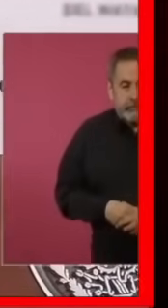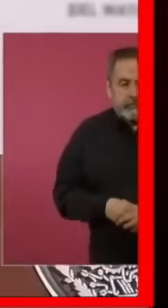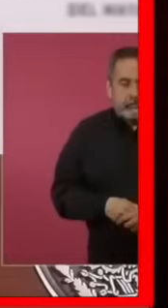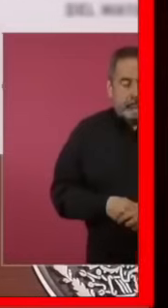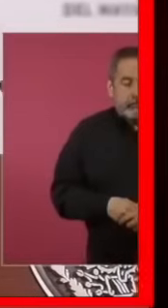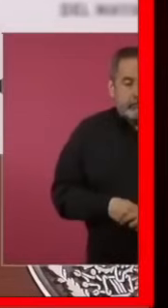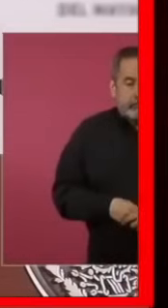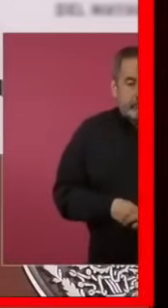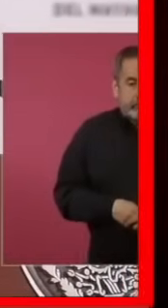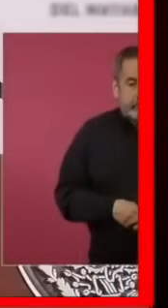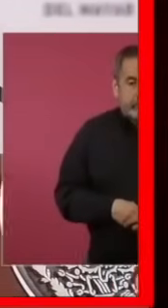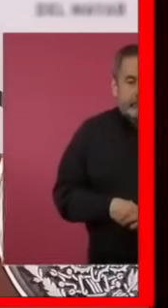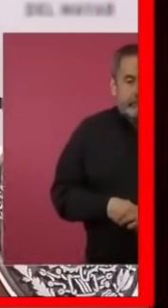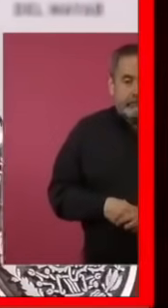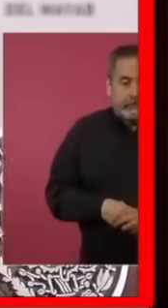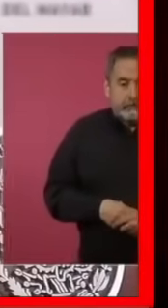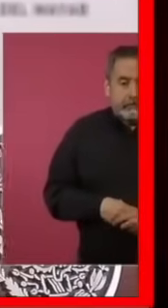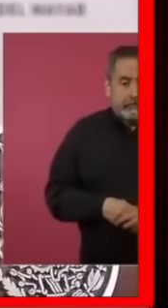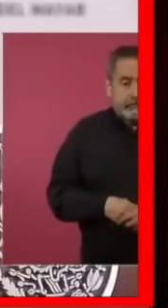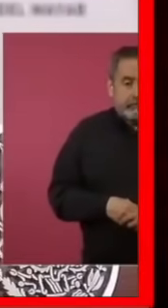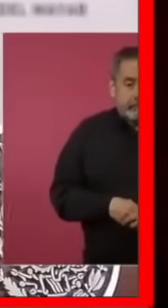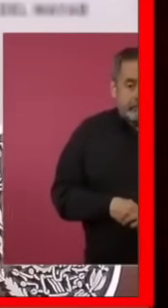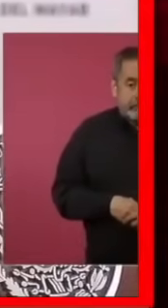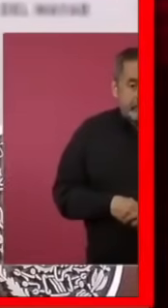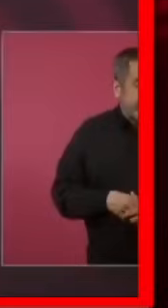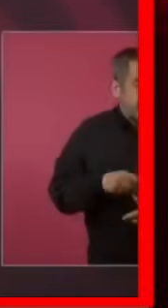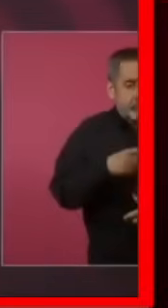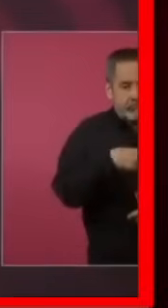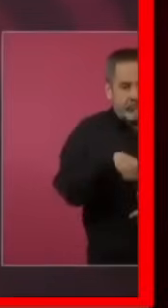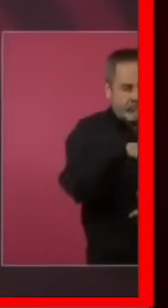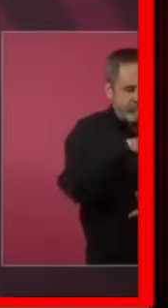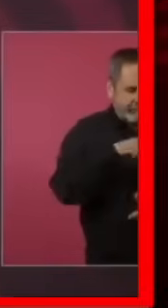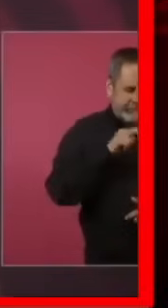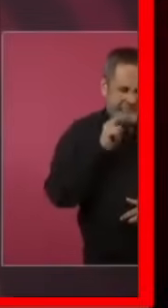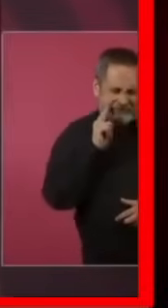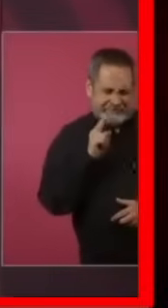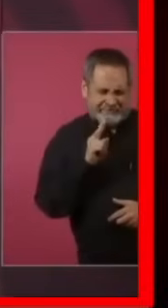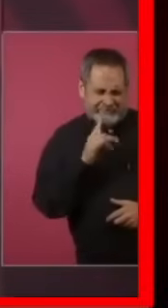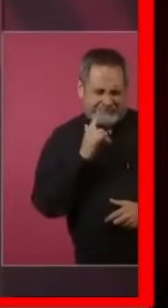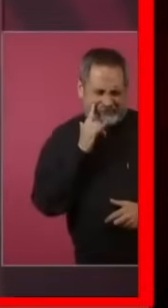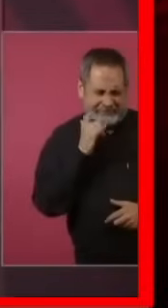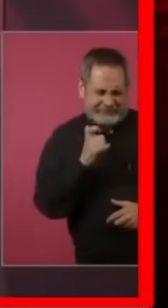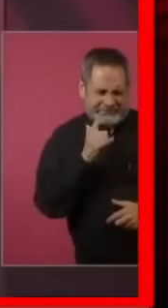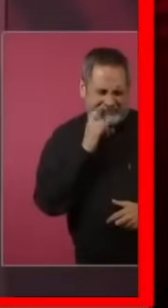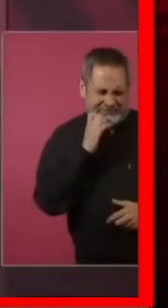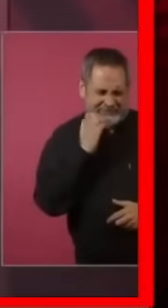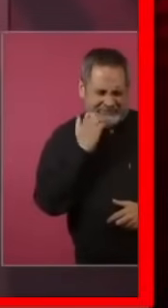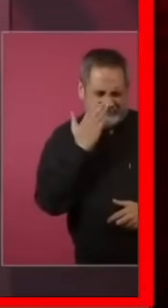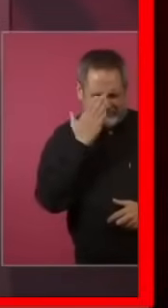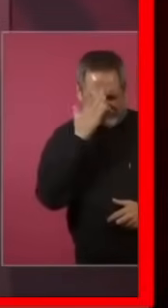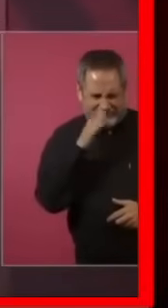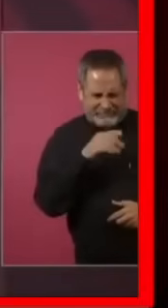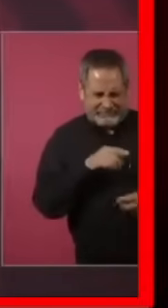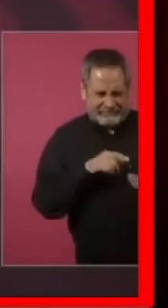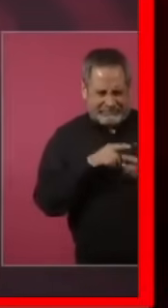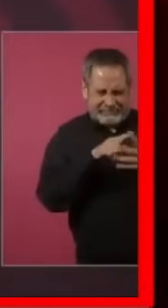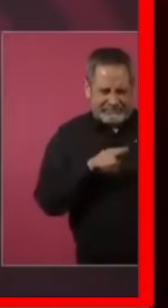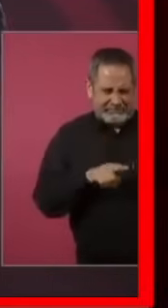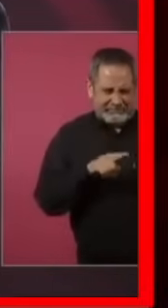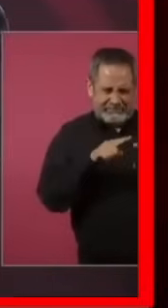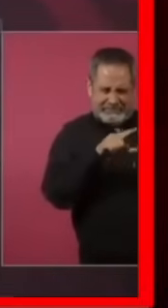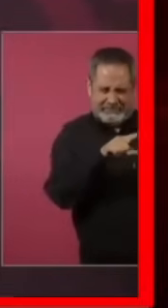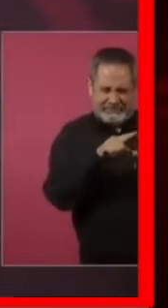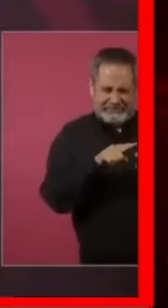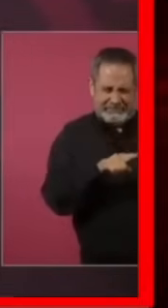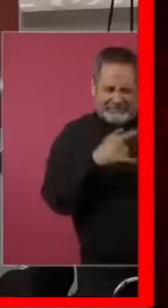ya había notado una actitud extraña en 2 o 3